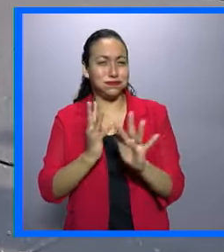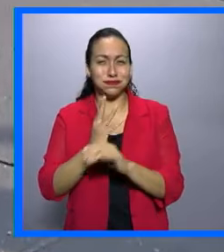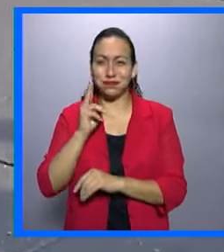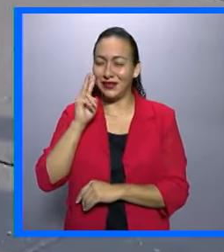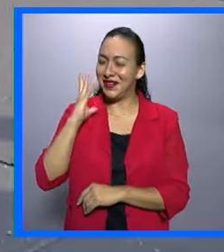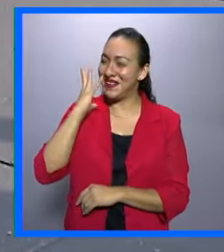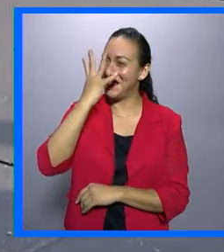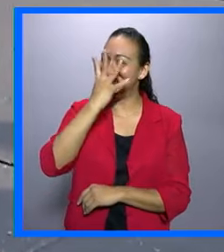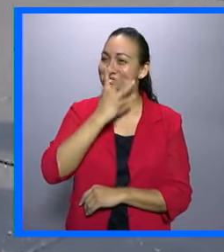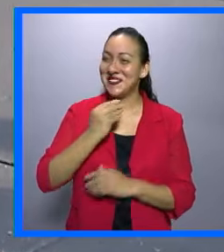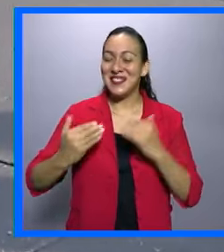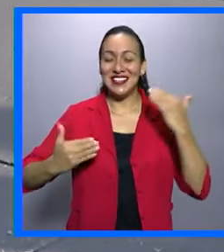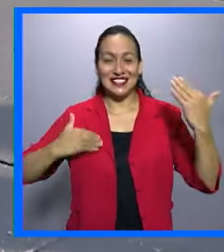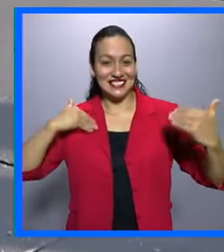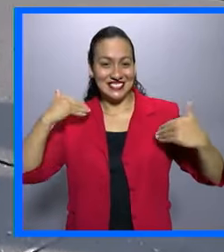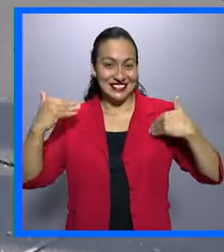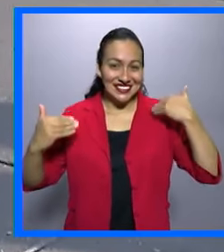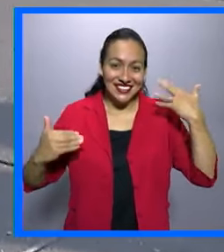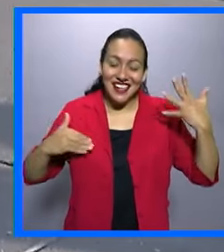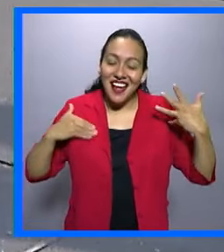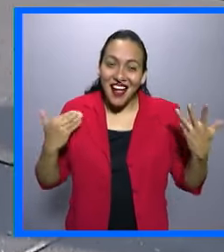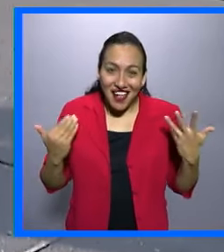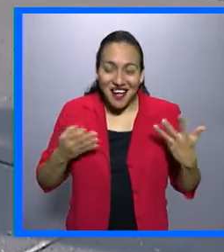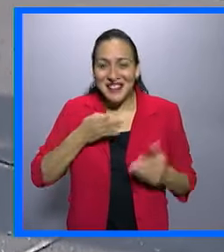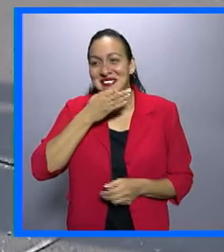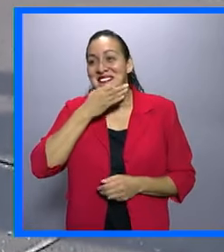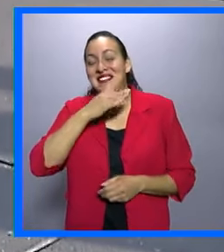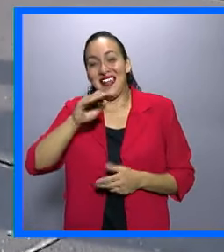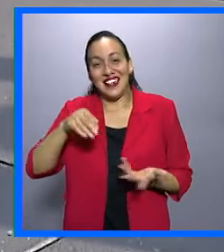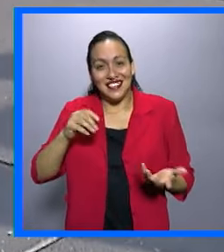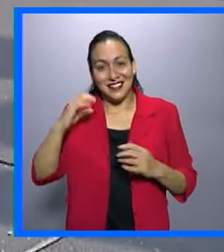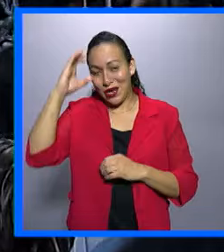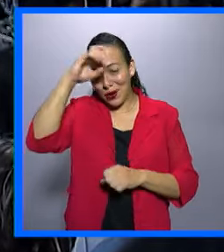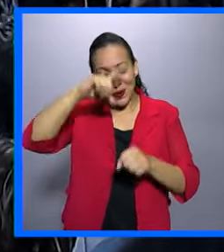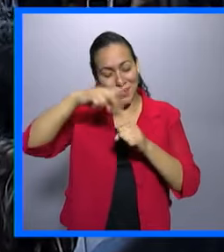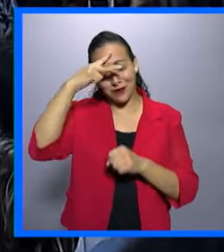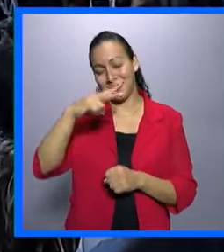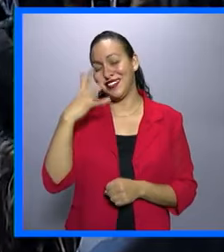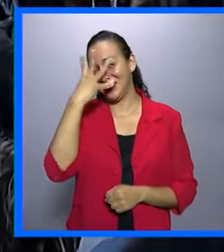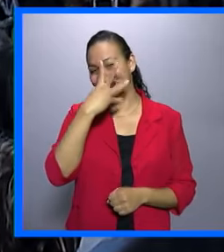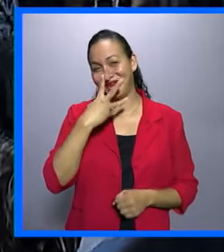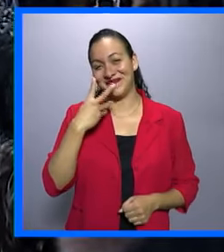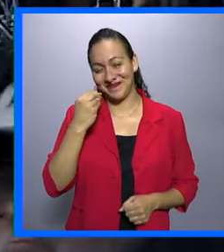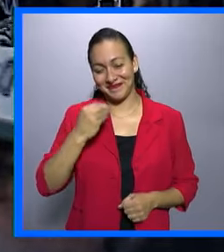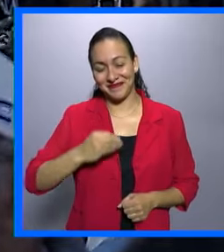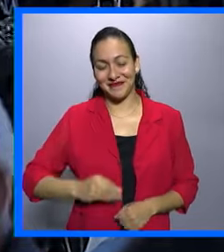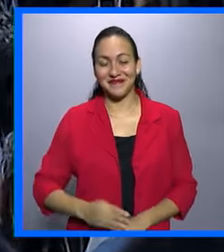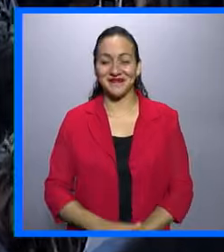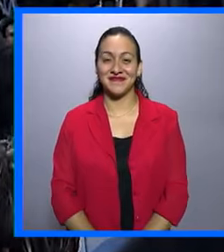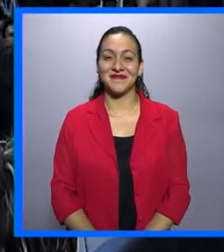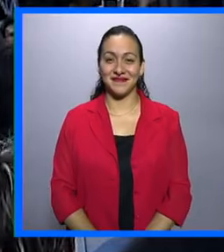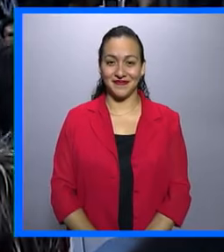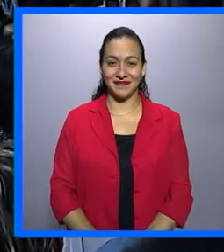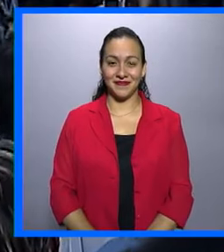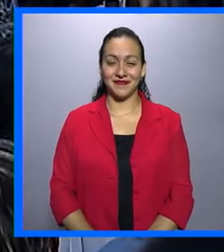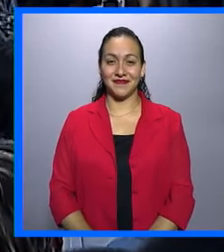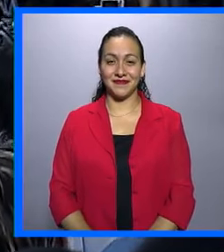de fiesta cotidiana, pues es muy lindo. Para Plural TV, Citlali